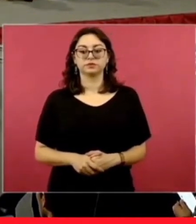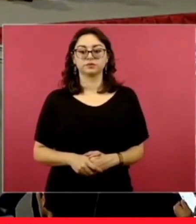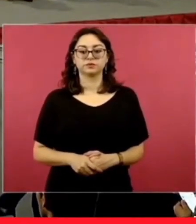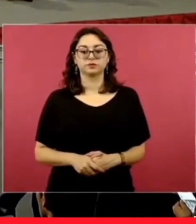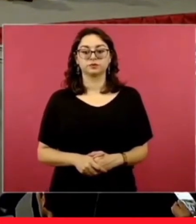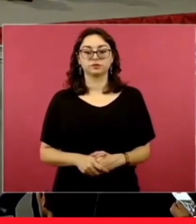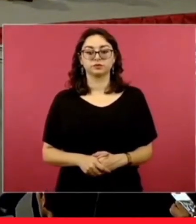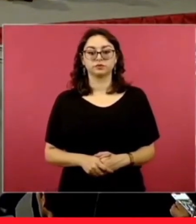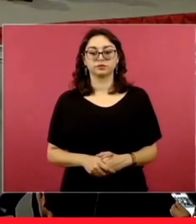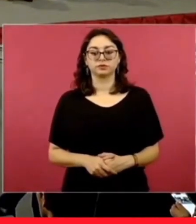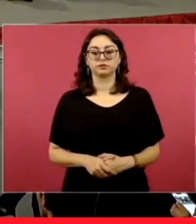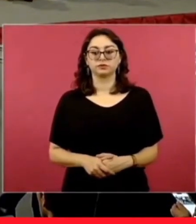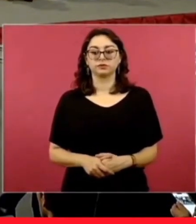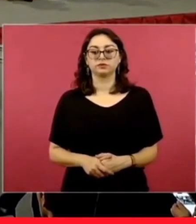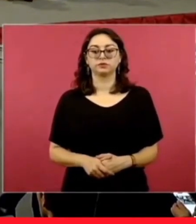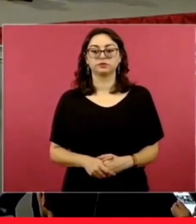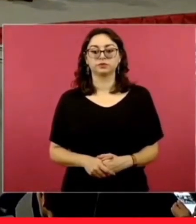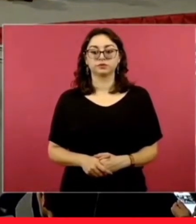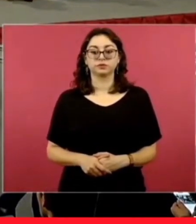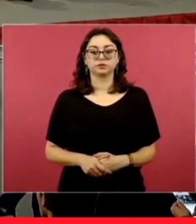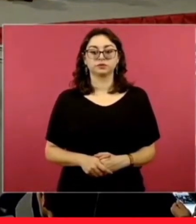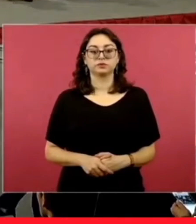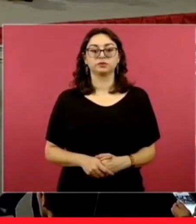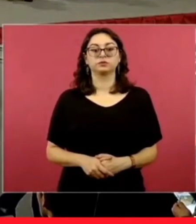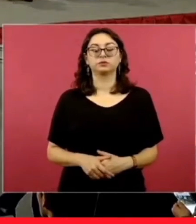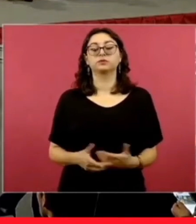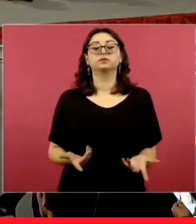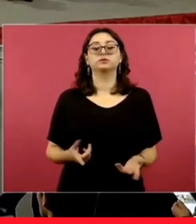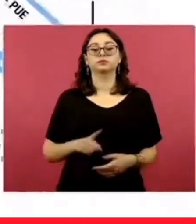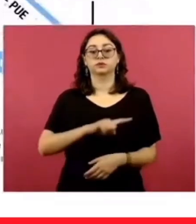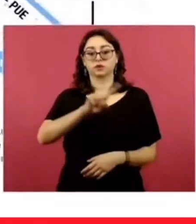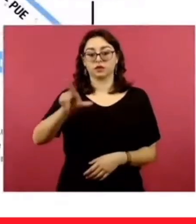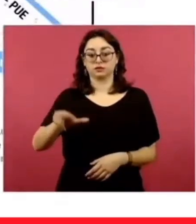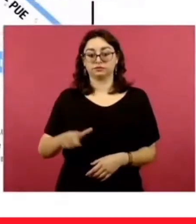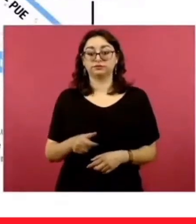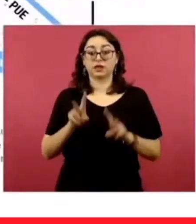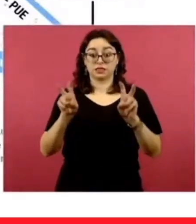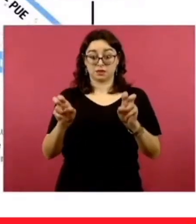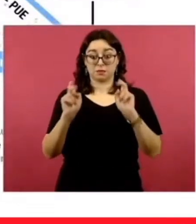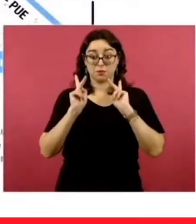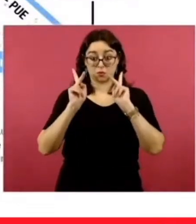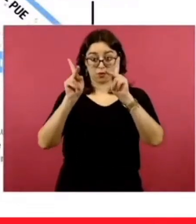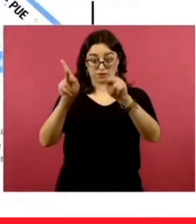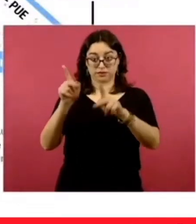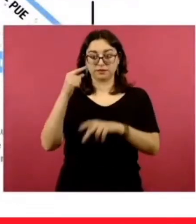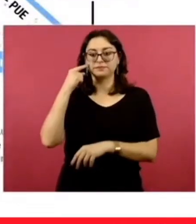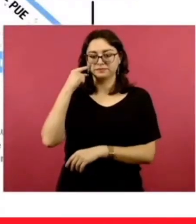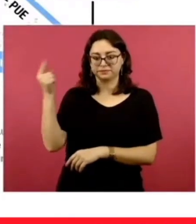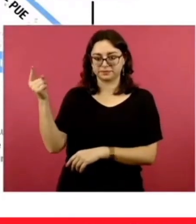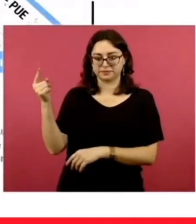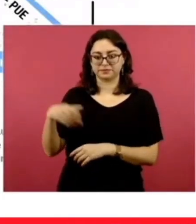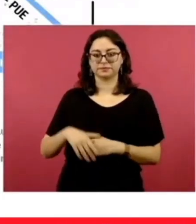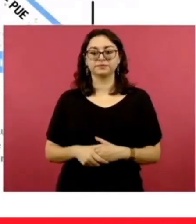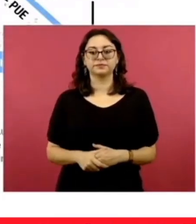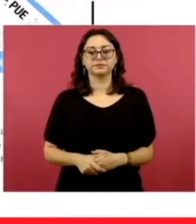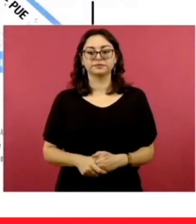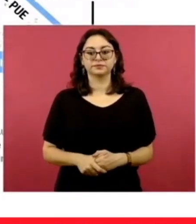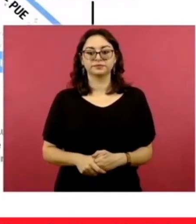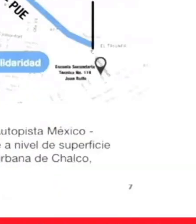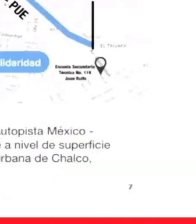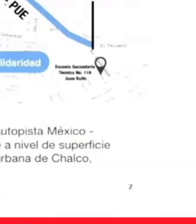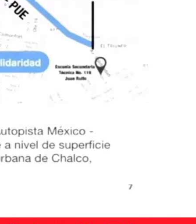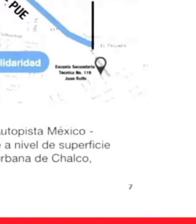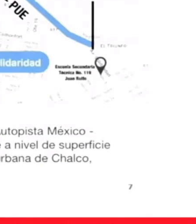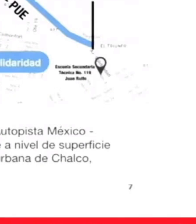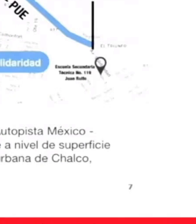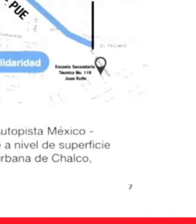Posteriormente nos vamos al sector número cuatro, que es el puente superior vehicular sobre Avenida Solidaridad. Esto es la entrada a